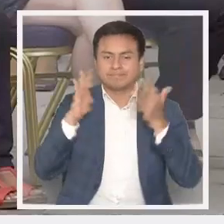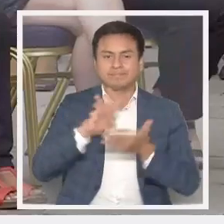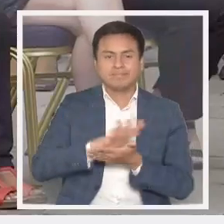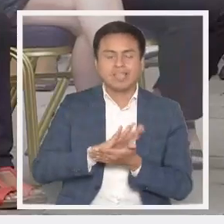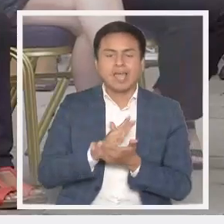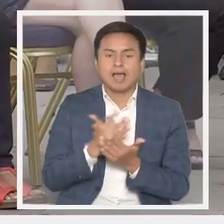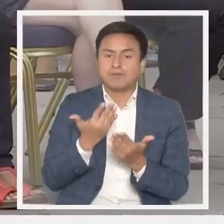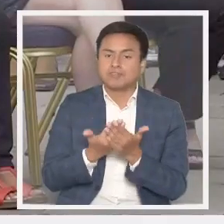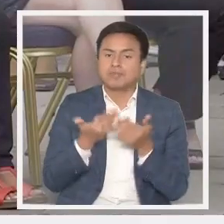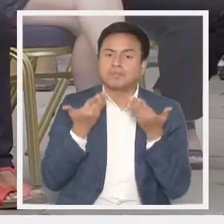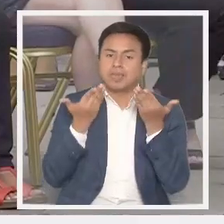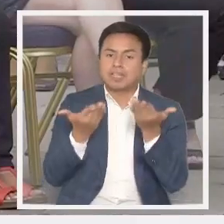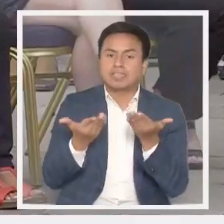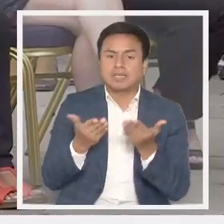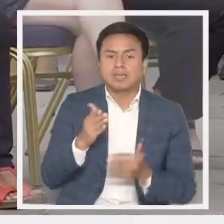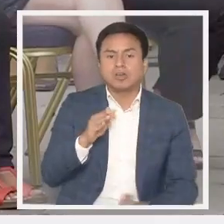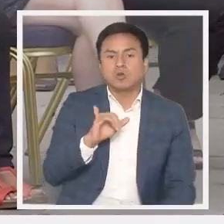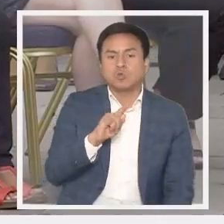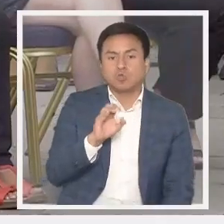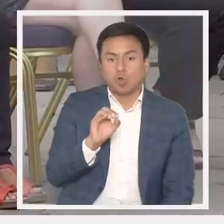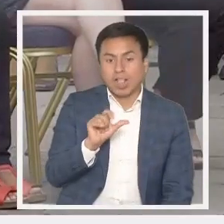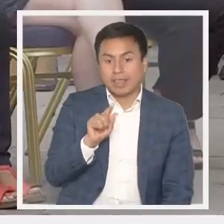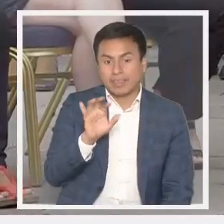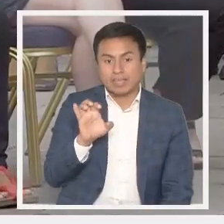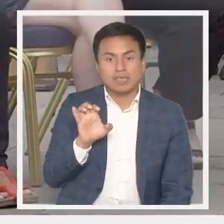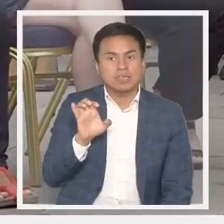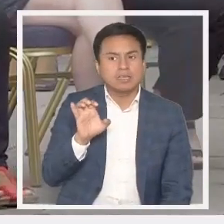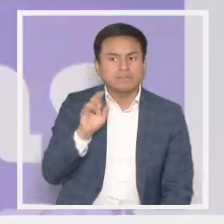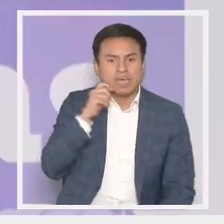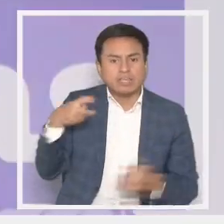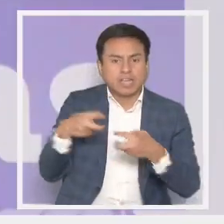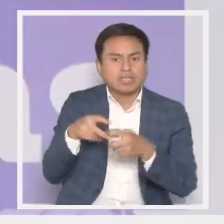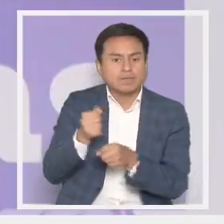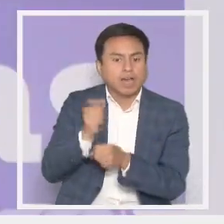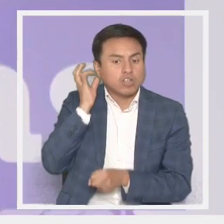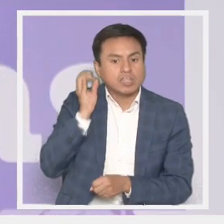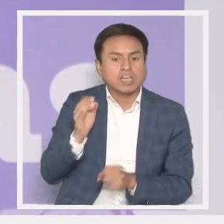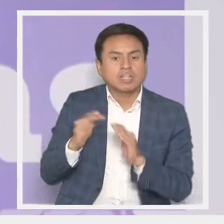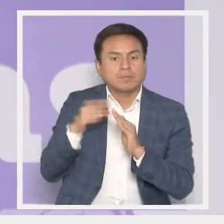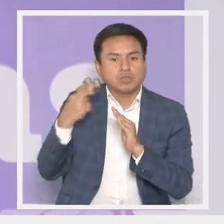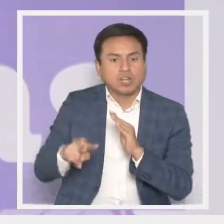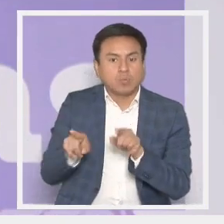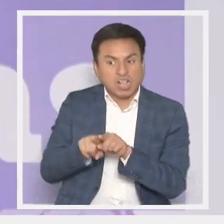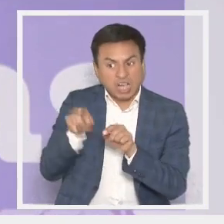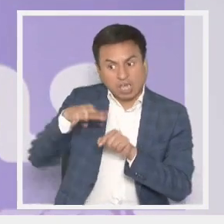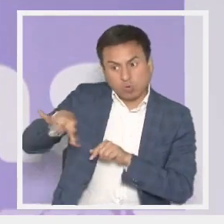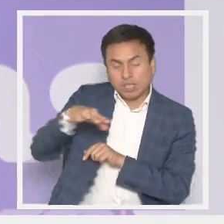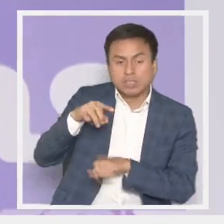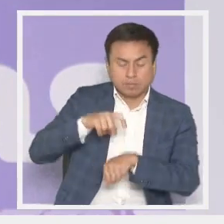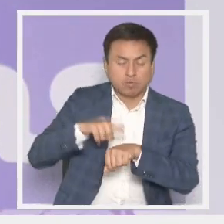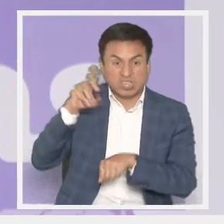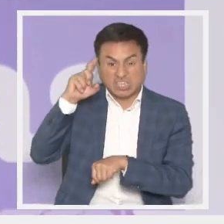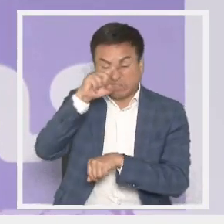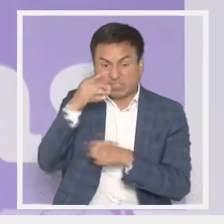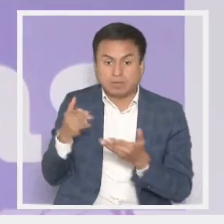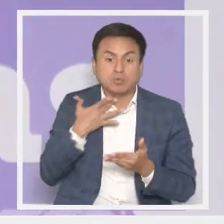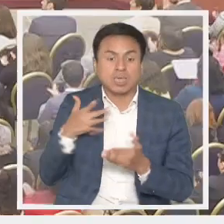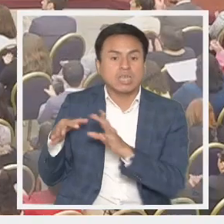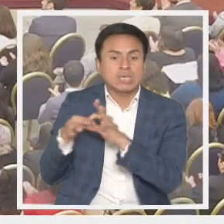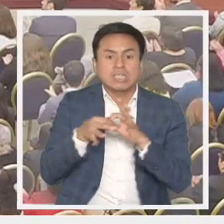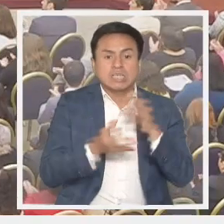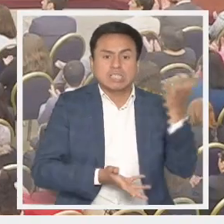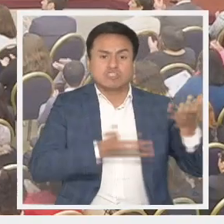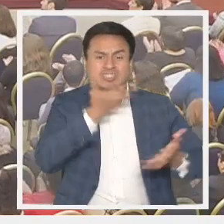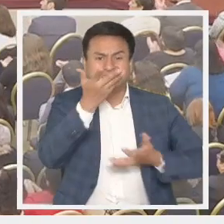Aprovecho de enviarle un saludo a Ruth Olate, una de las fundadoras de Sintracat, del Sindicato de Trabajadores de Casa Particular, que está pasando por un momento bien difícil, producto de los